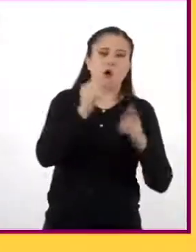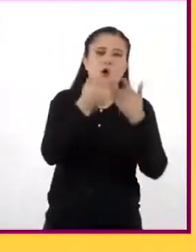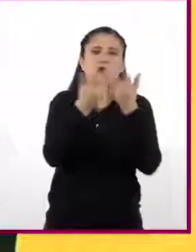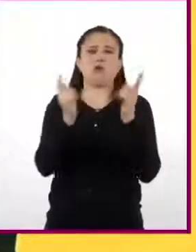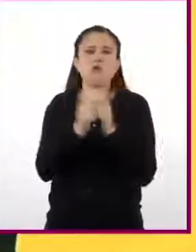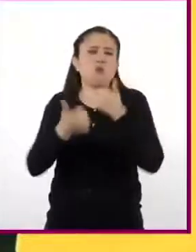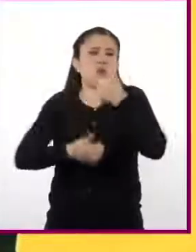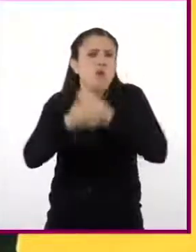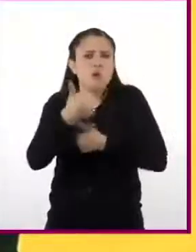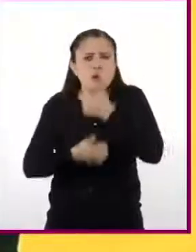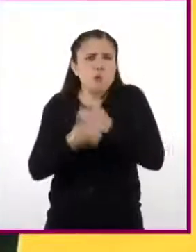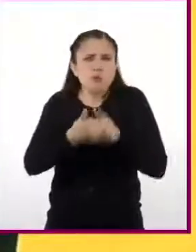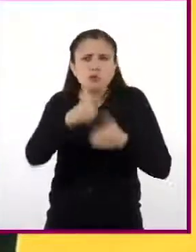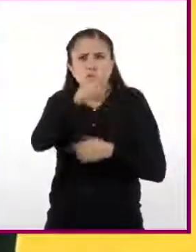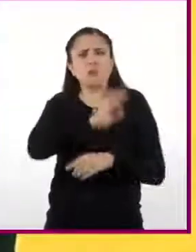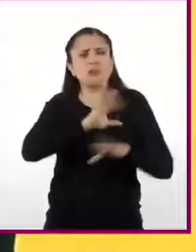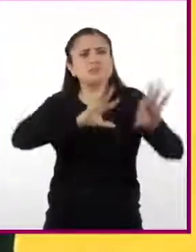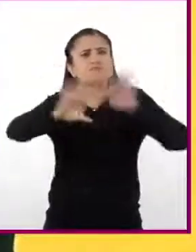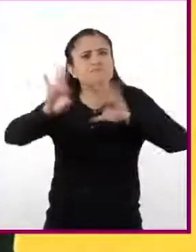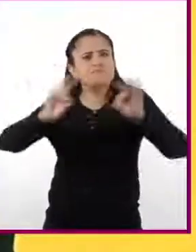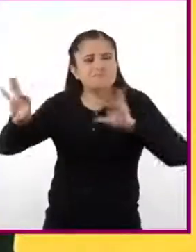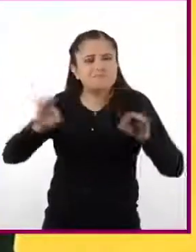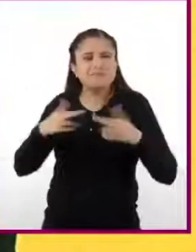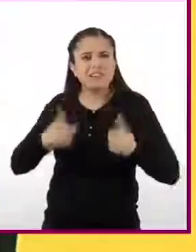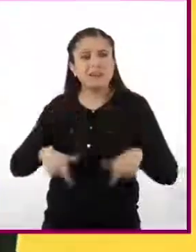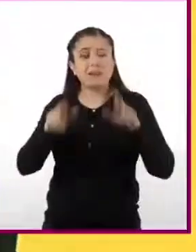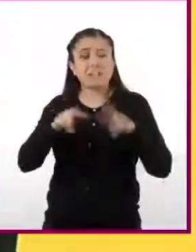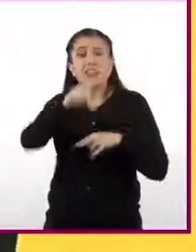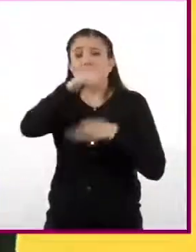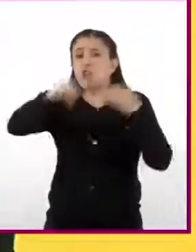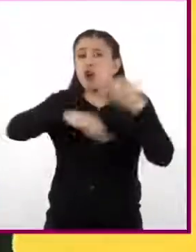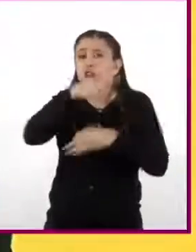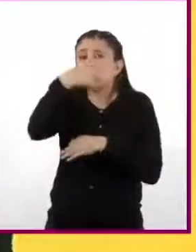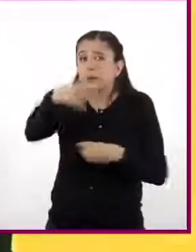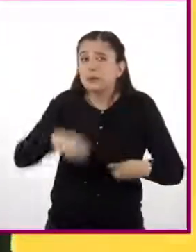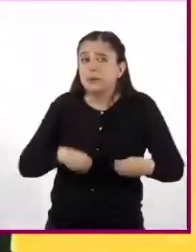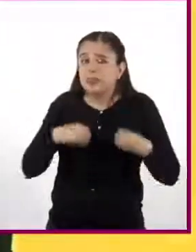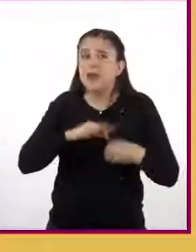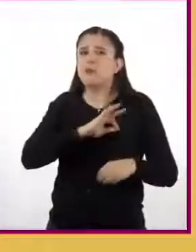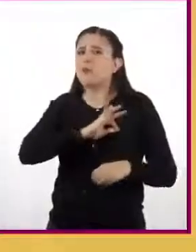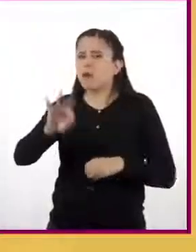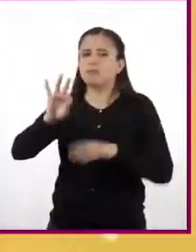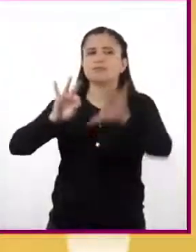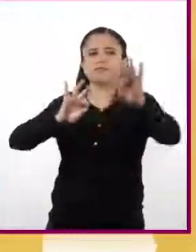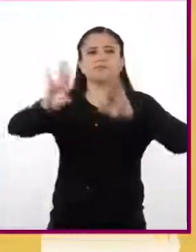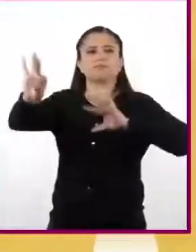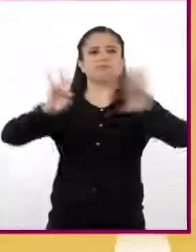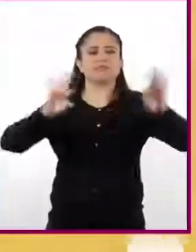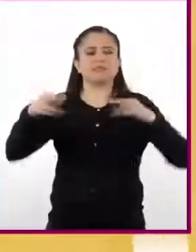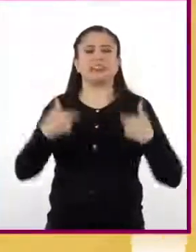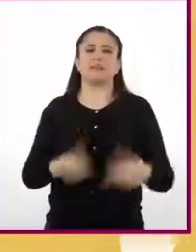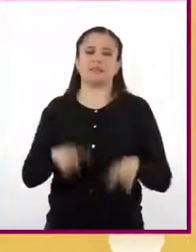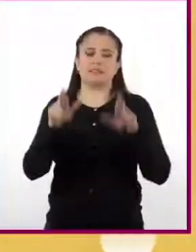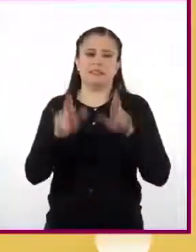concurso. Como pueden ver, en cualquier área de su vida tienen representantes.